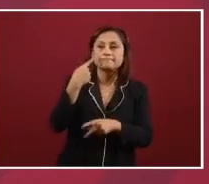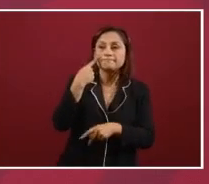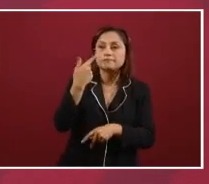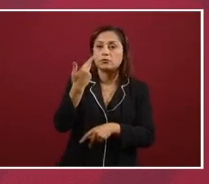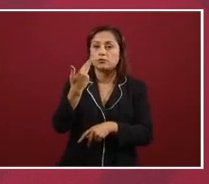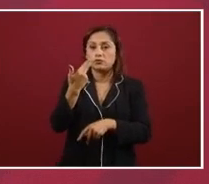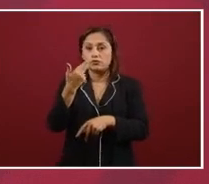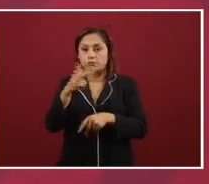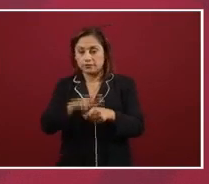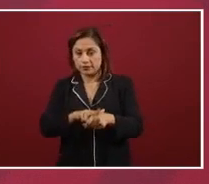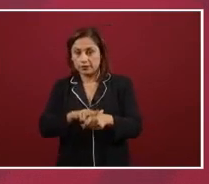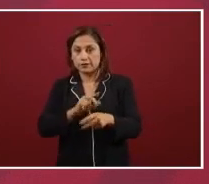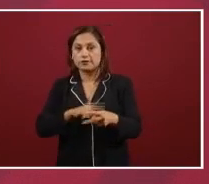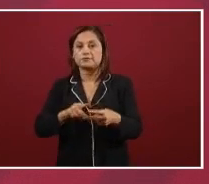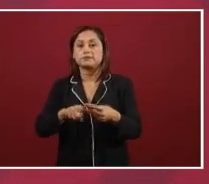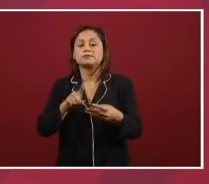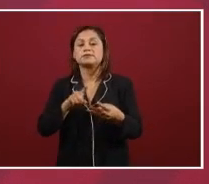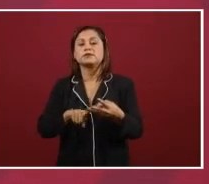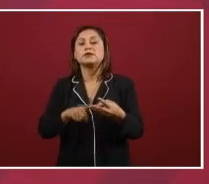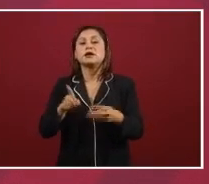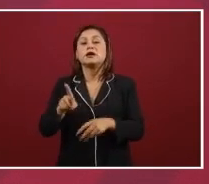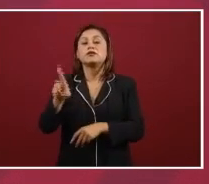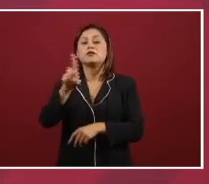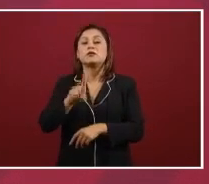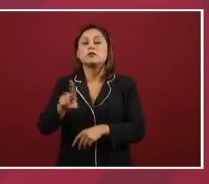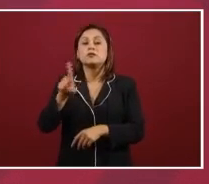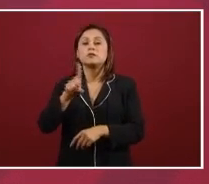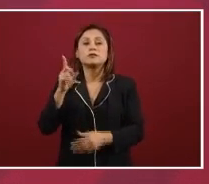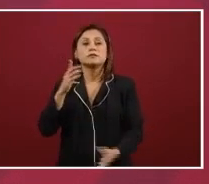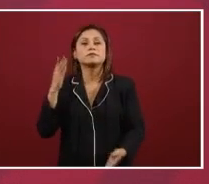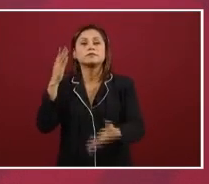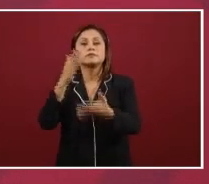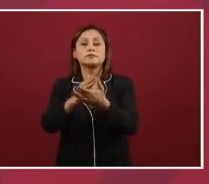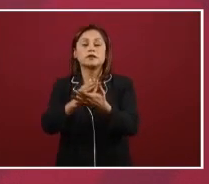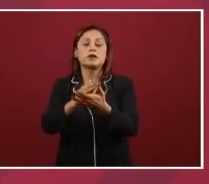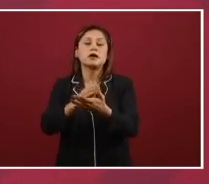domingo hospitales en Michoacán, vamos a Huetam